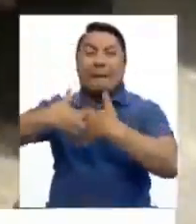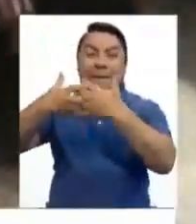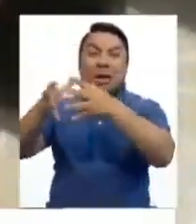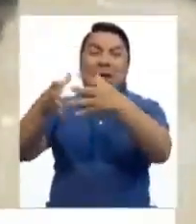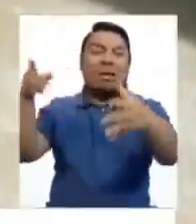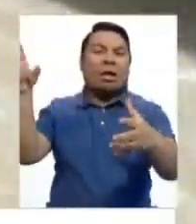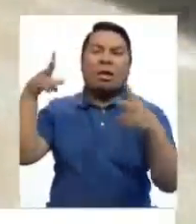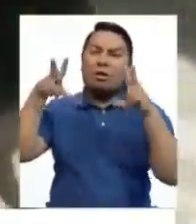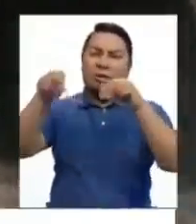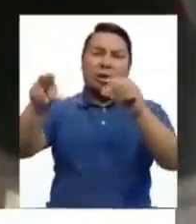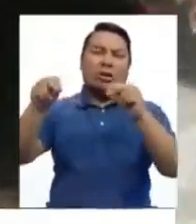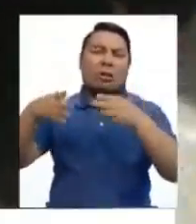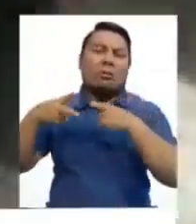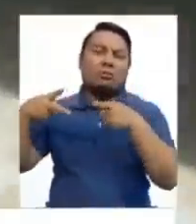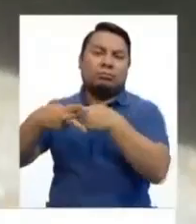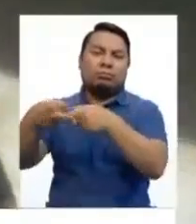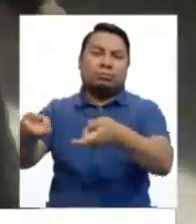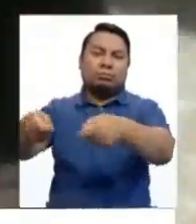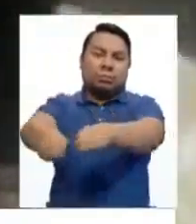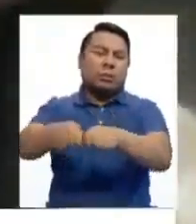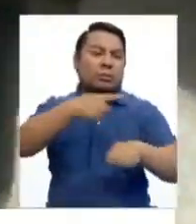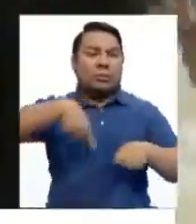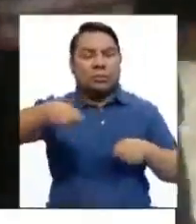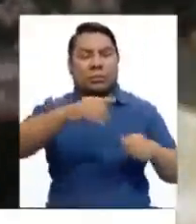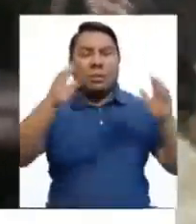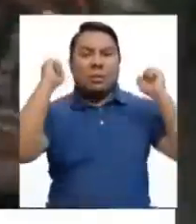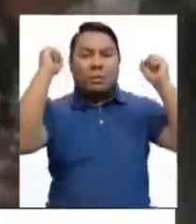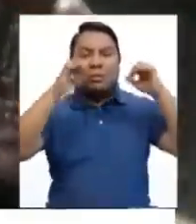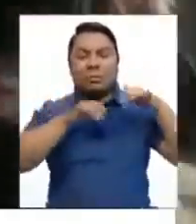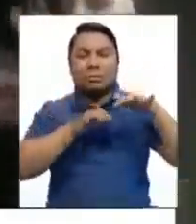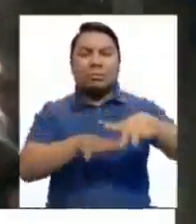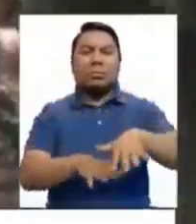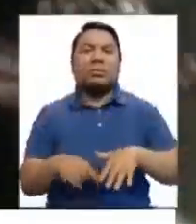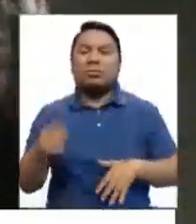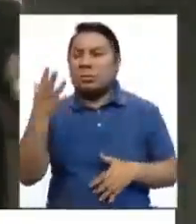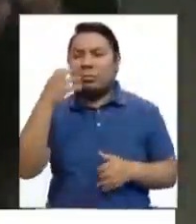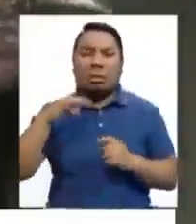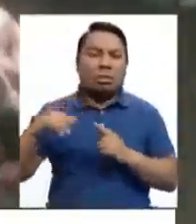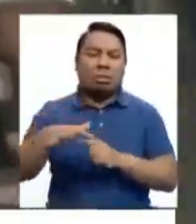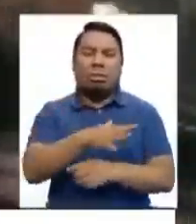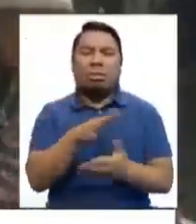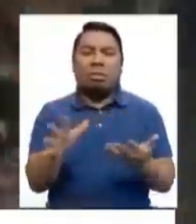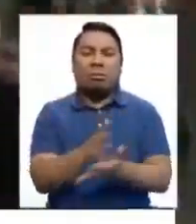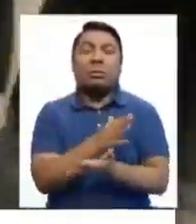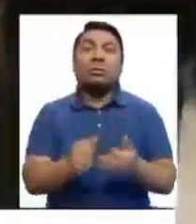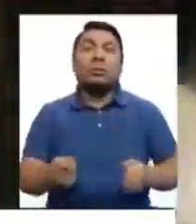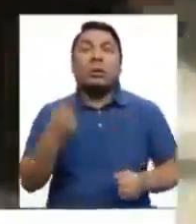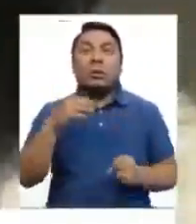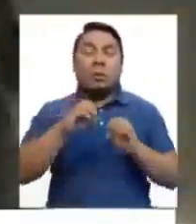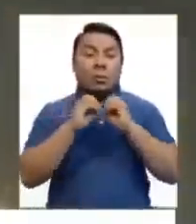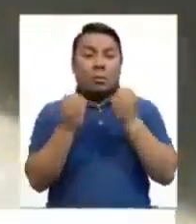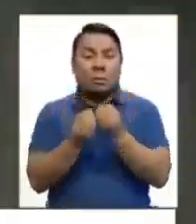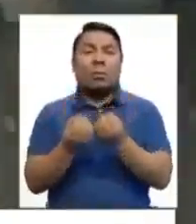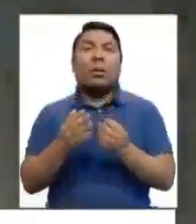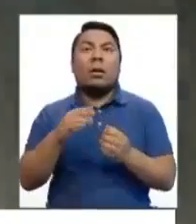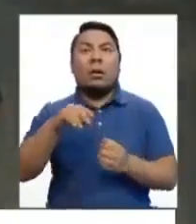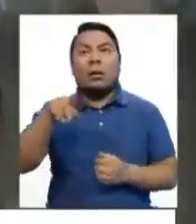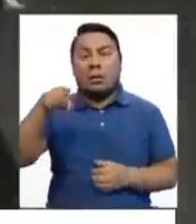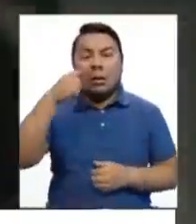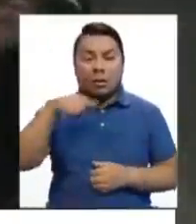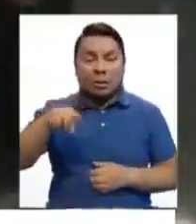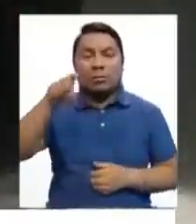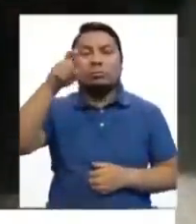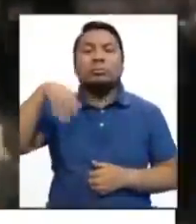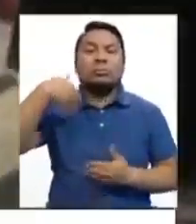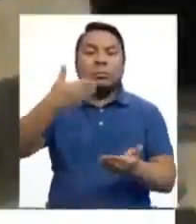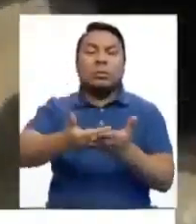Chalhuahuacho, en nuevas protestas por la detención de sus dirigentes durante un operativo policial. Además, las organizaciones de jóvenes de Fuerabamba llegaron al